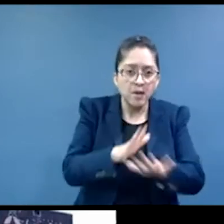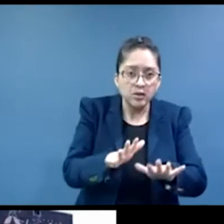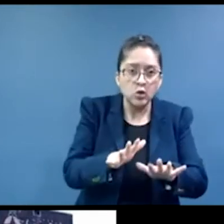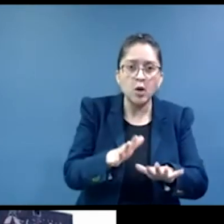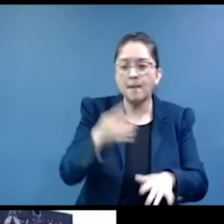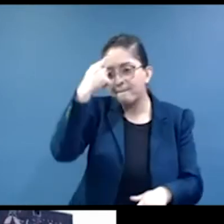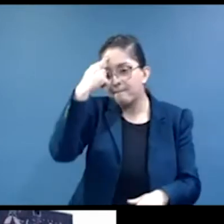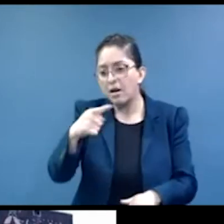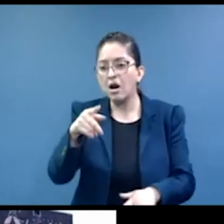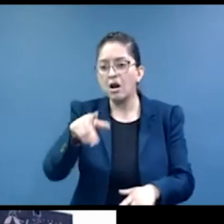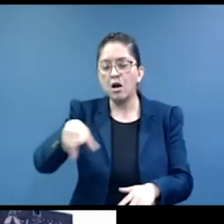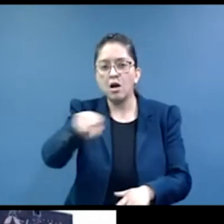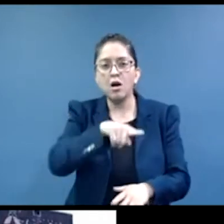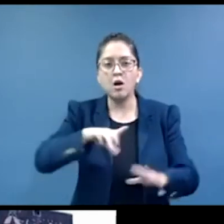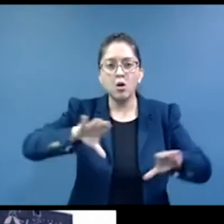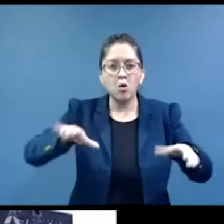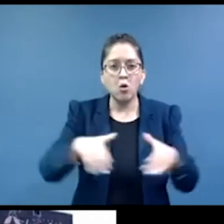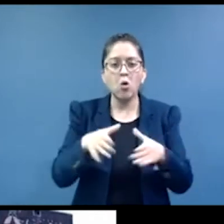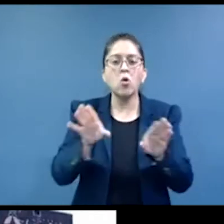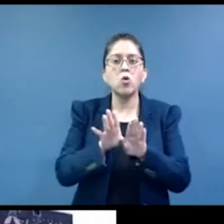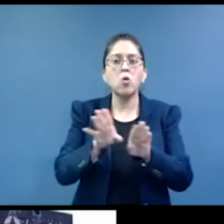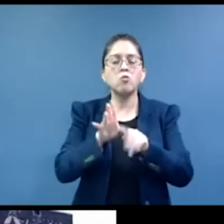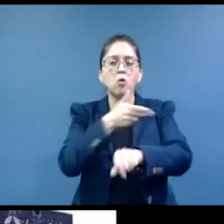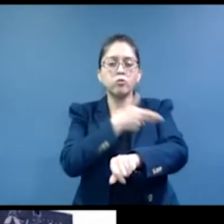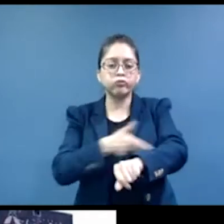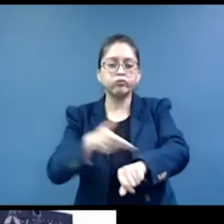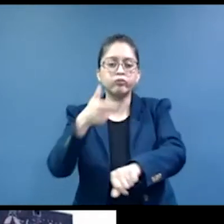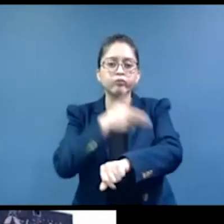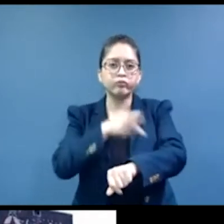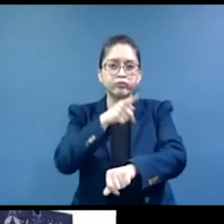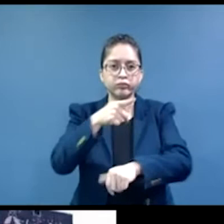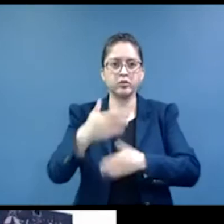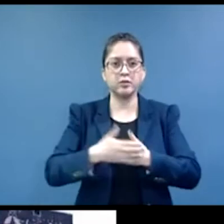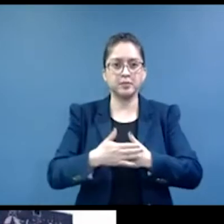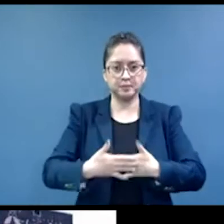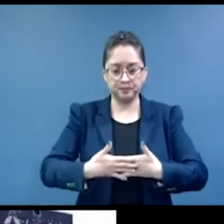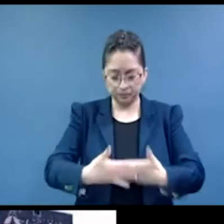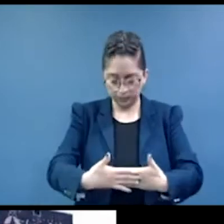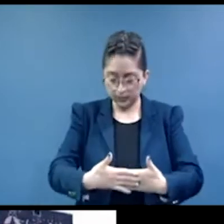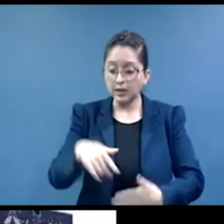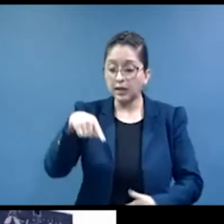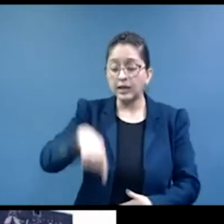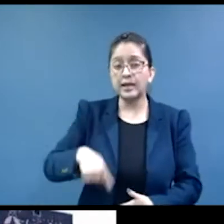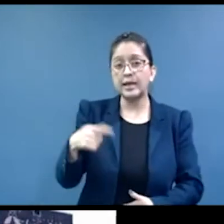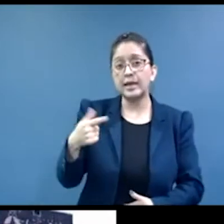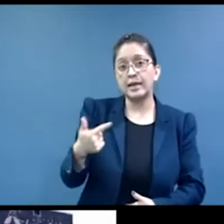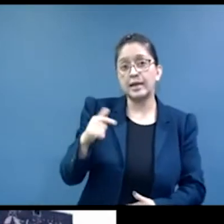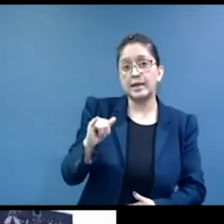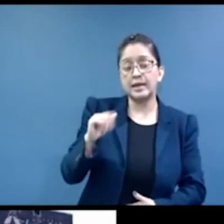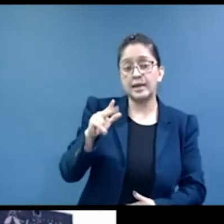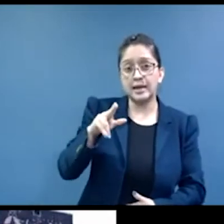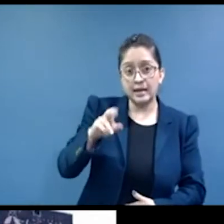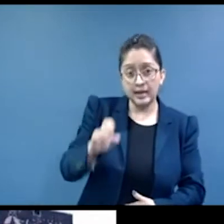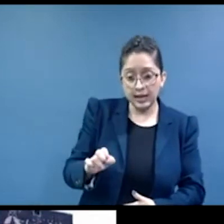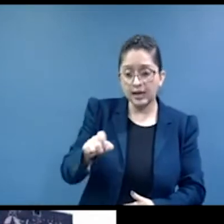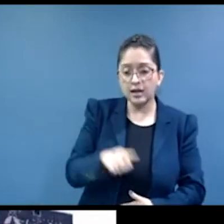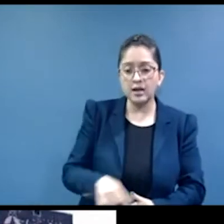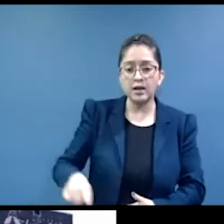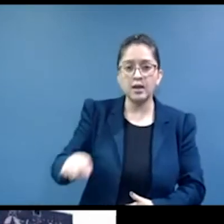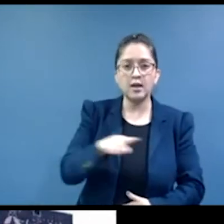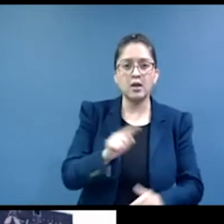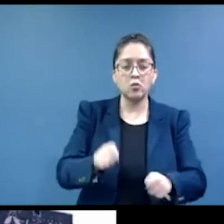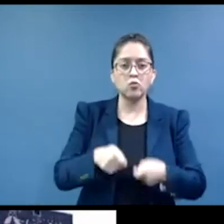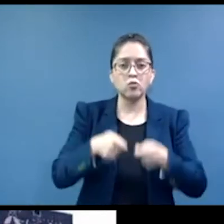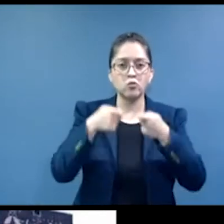la forma en que se llevan estos procedimientos reproductivos. GIRE lo que ha buscado es, a través de solicitudes de acceso a la información y